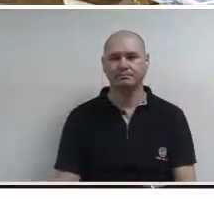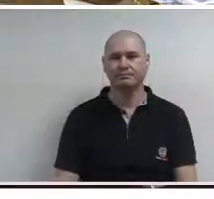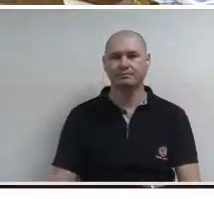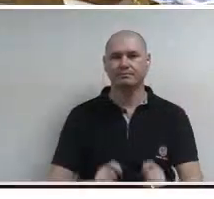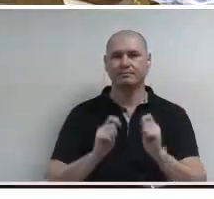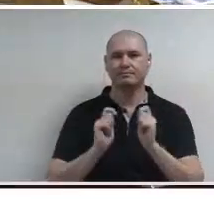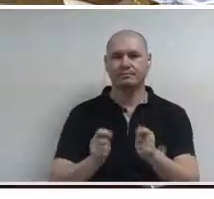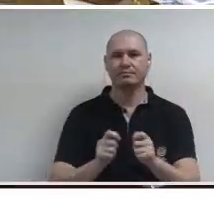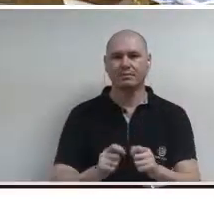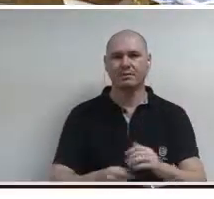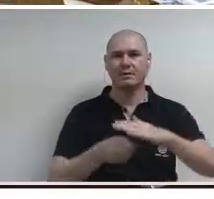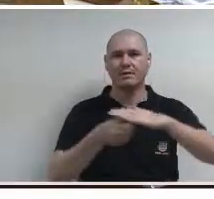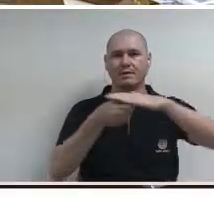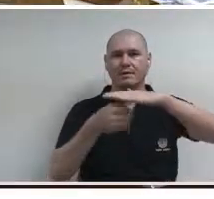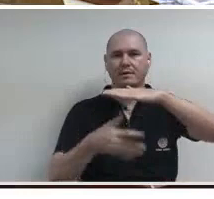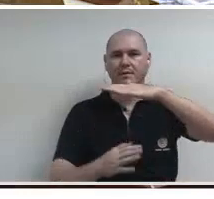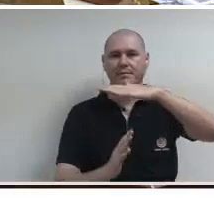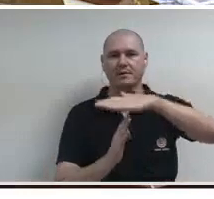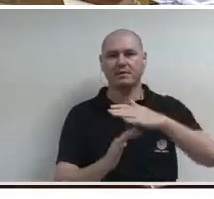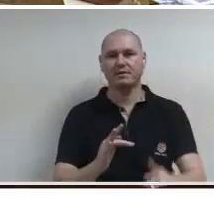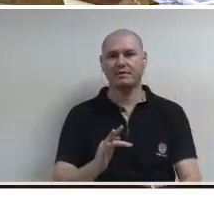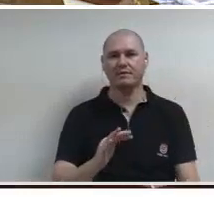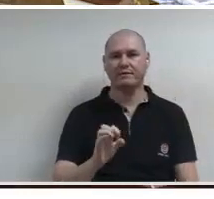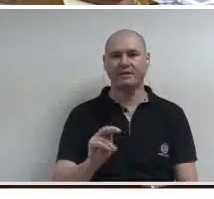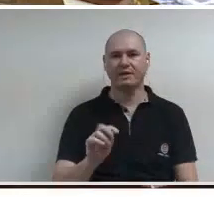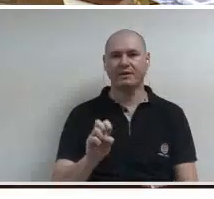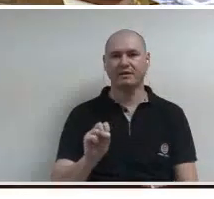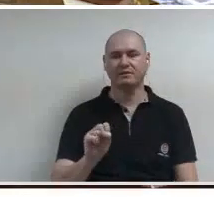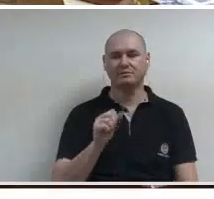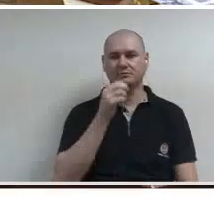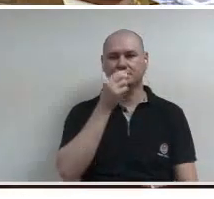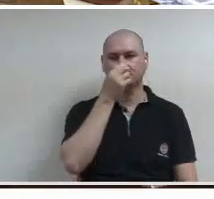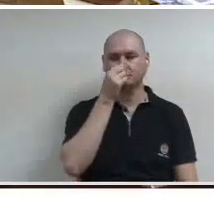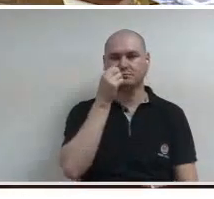ministro Frete. Ministro Frete en Deraneta.